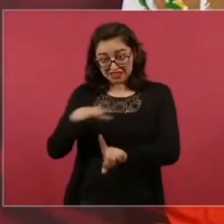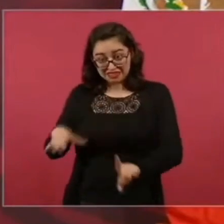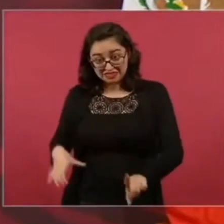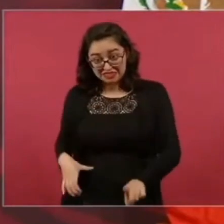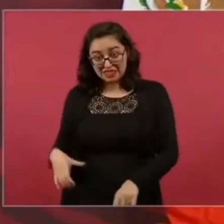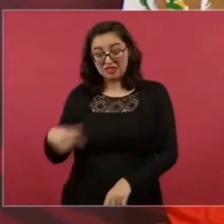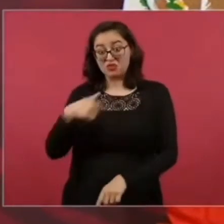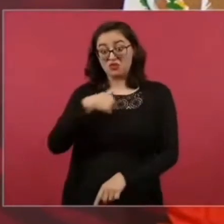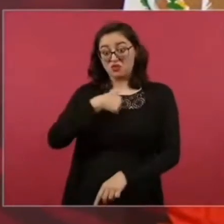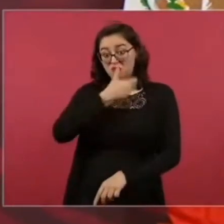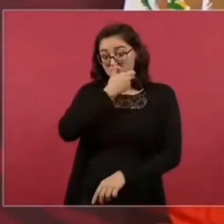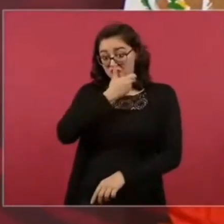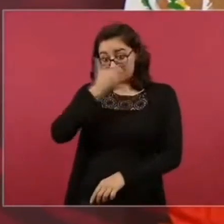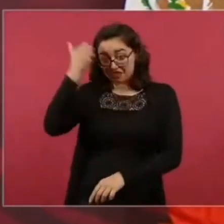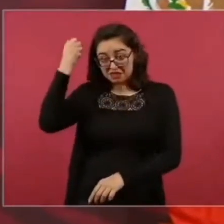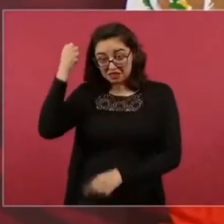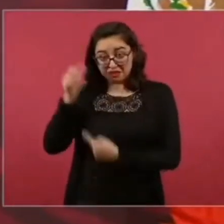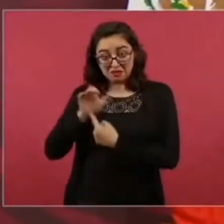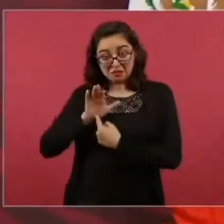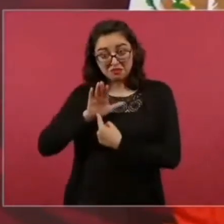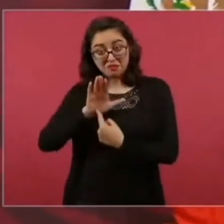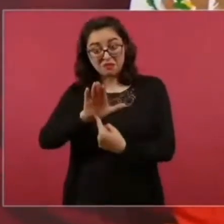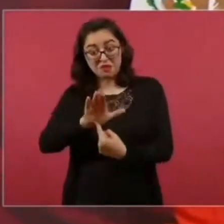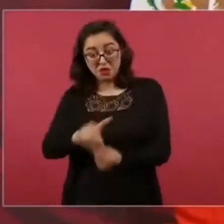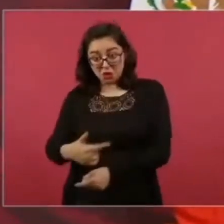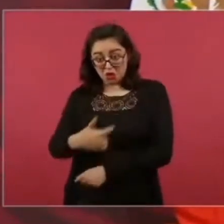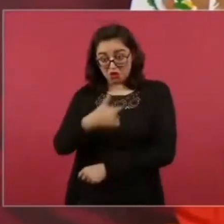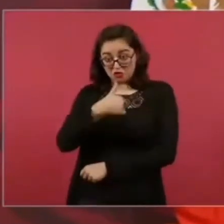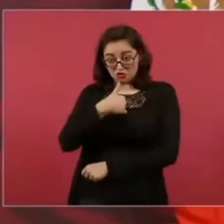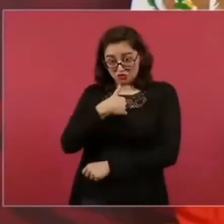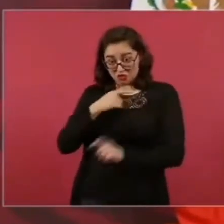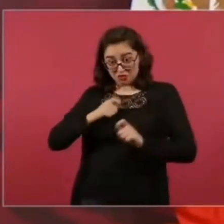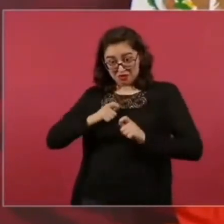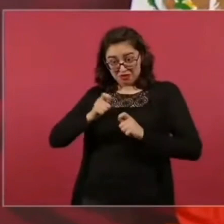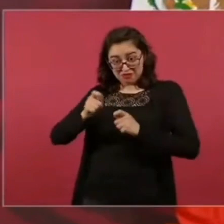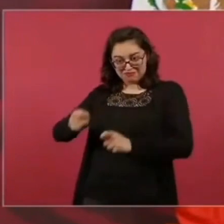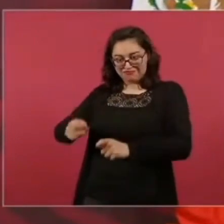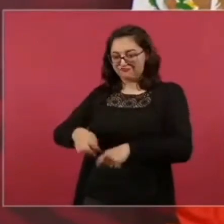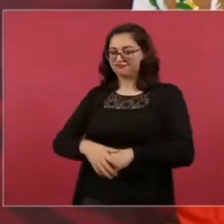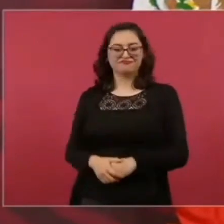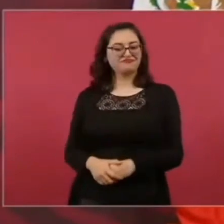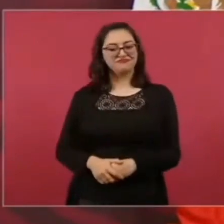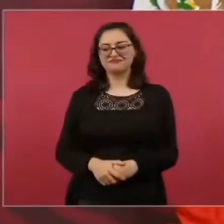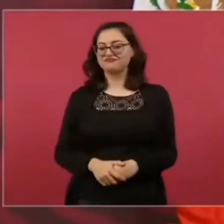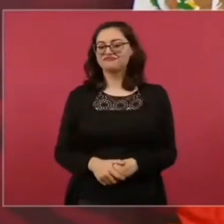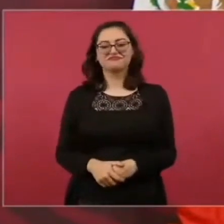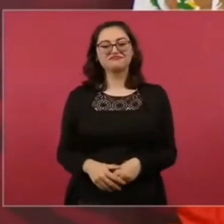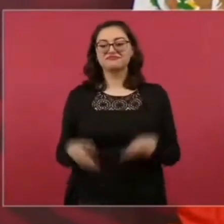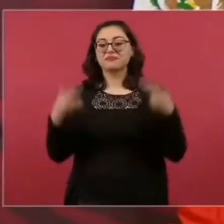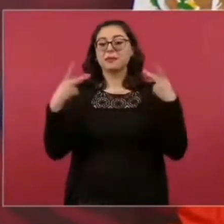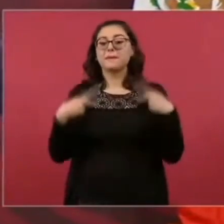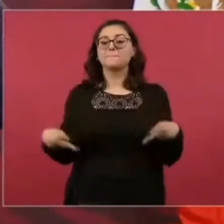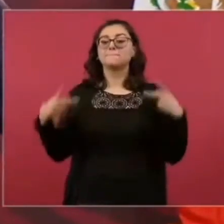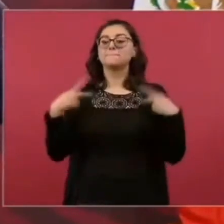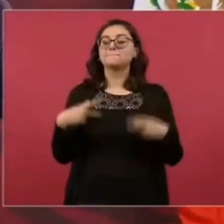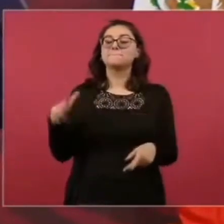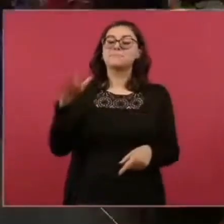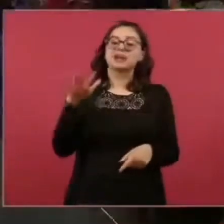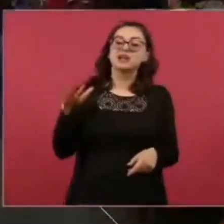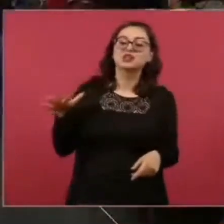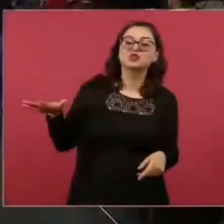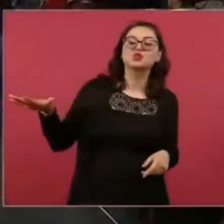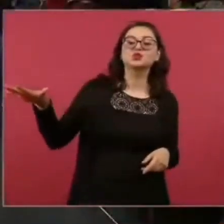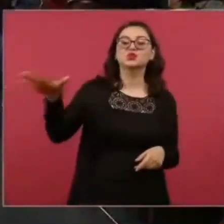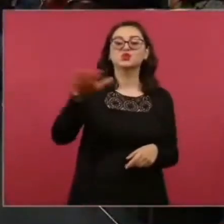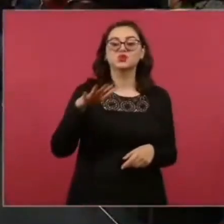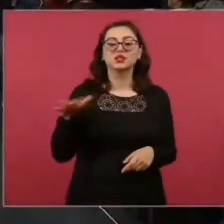no hay tapado, va a ser la gente la que va a decidir. Y estamos iniciando